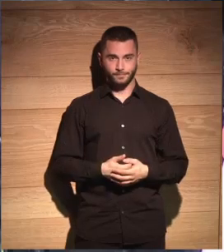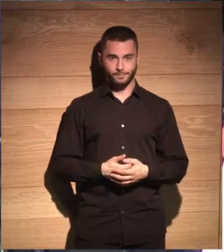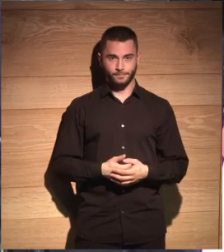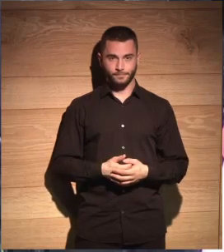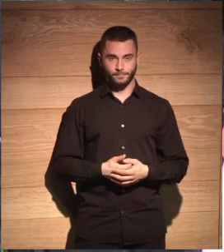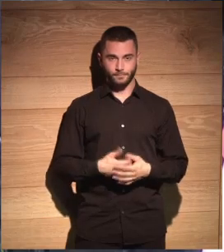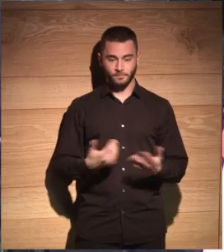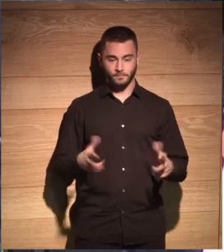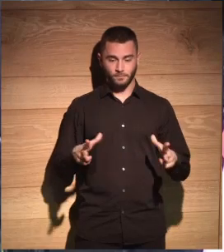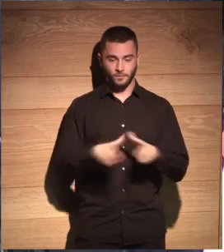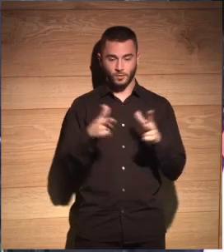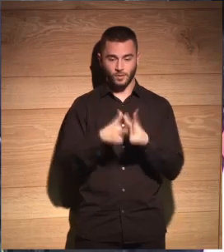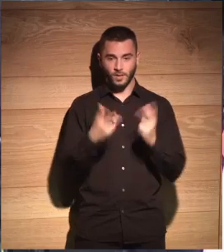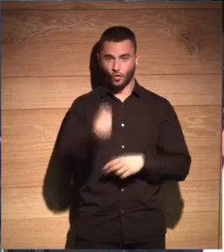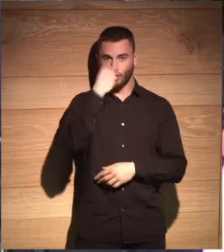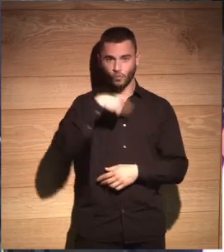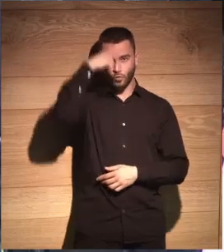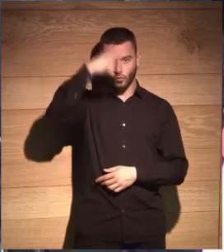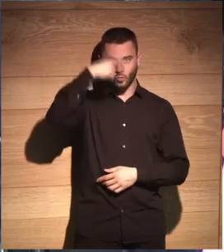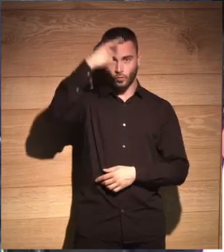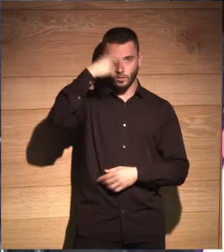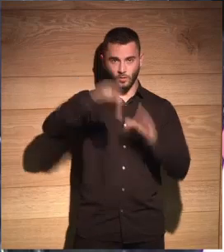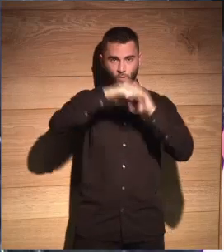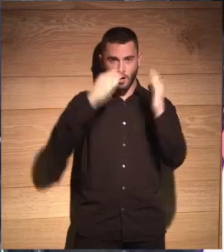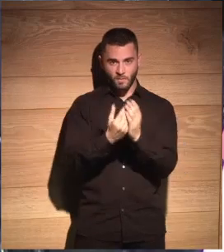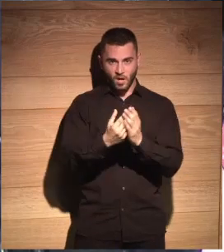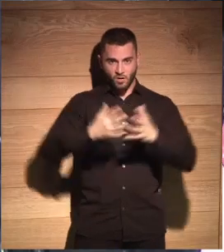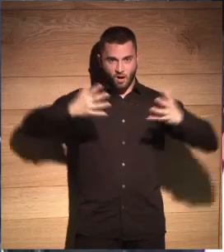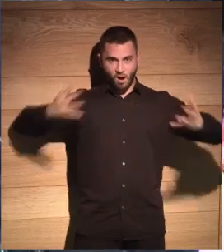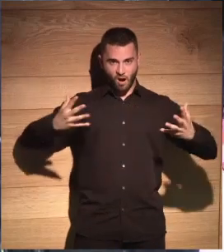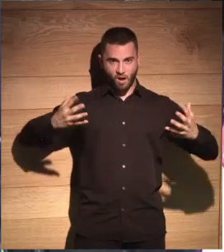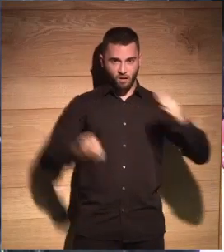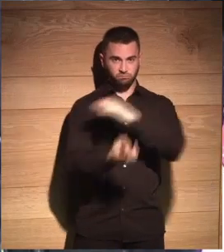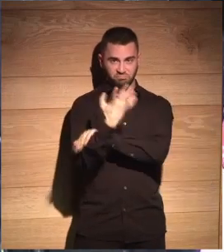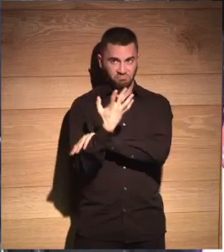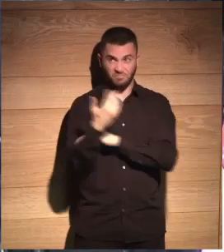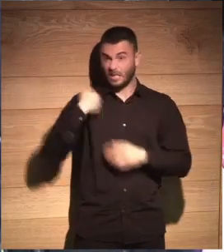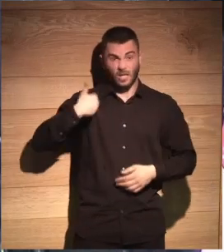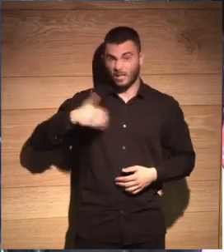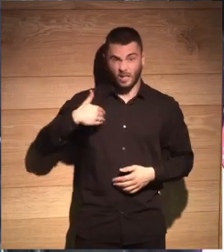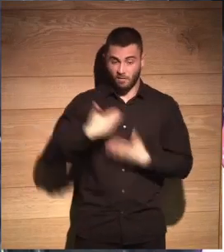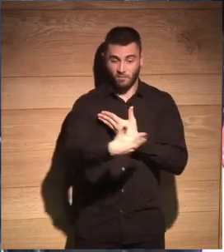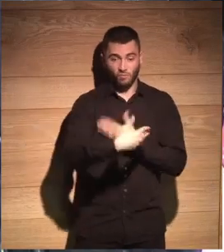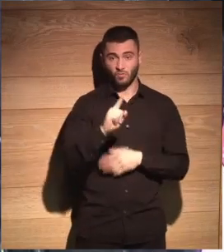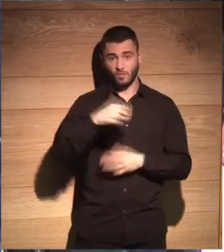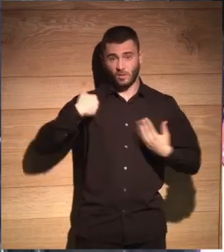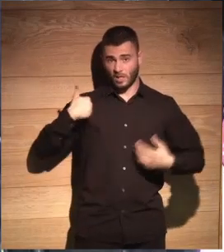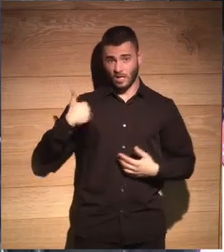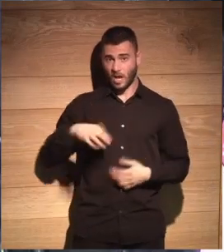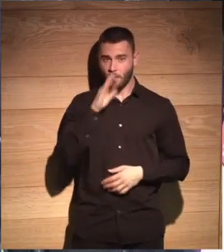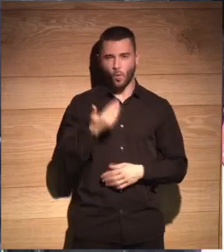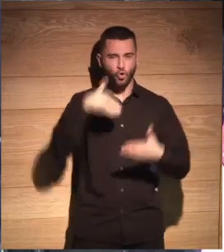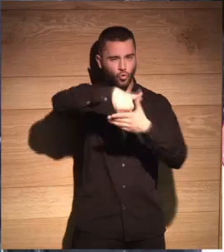una sociedad de consumo cultural en el que se van a generar grandes universos, yo creo que ya estamos en eso. Estamos en eso porque hay una demanda